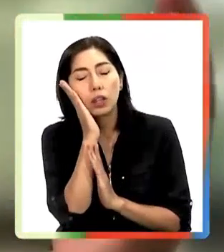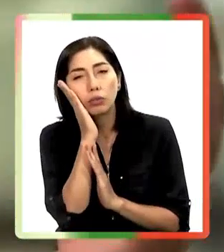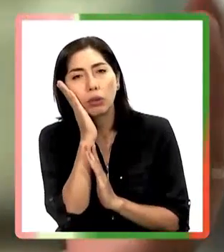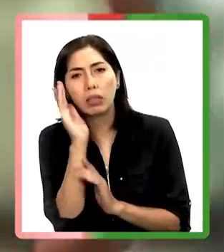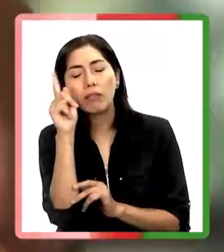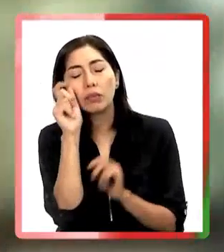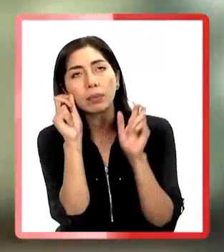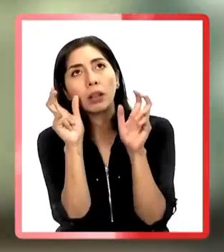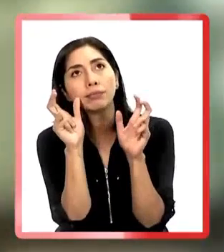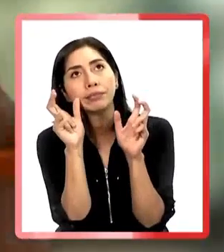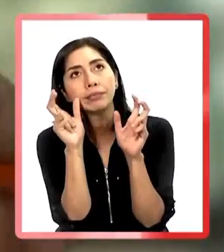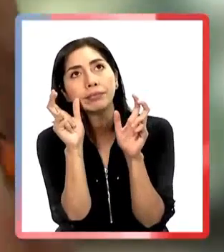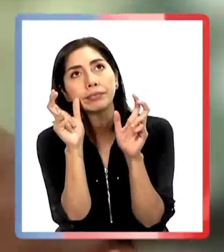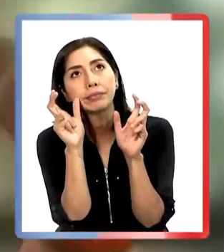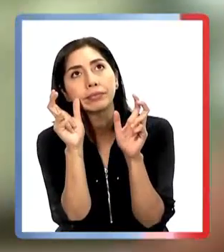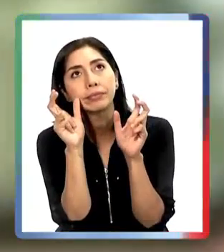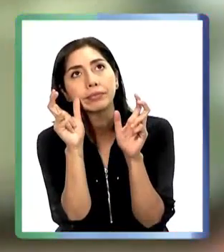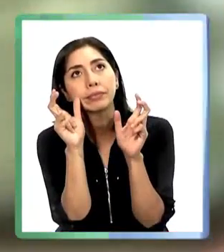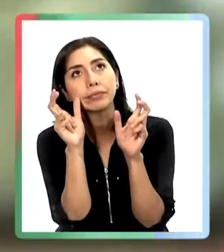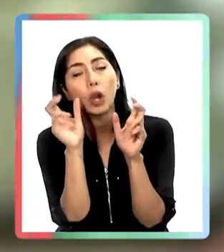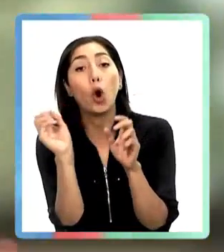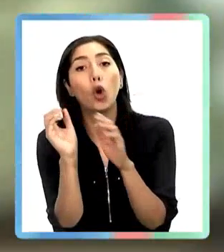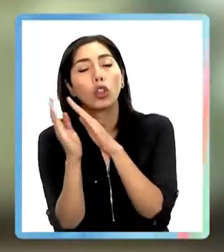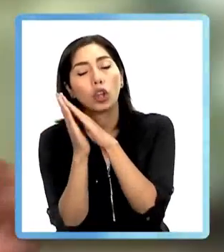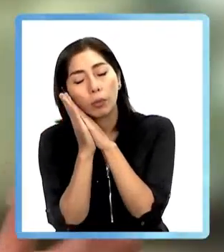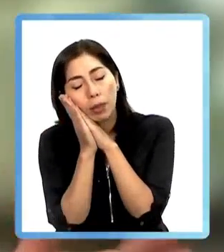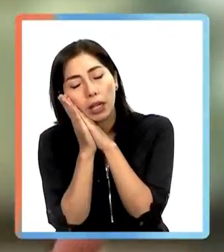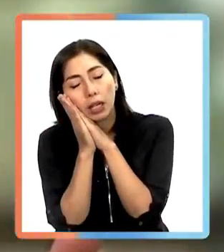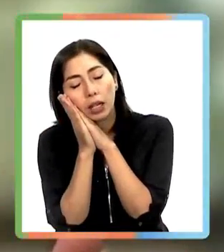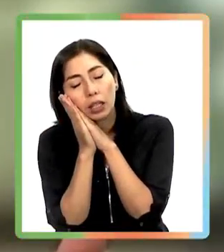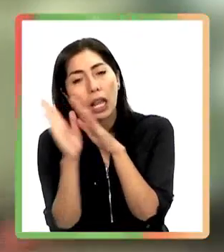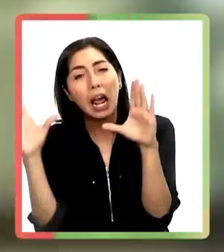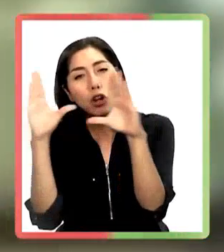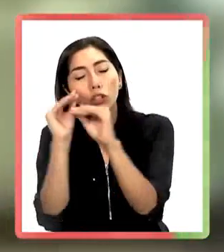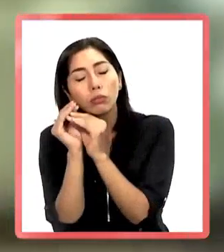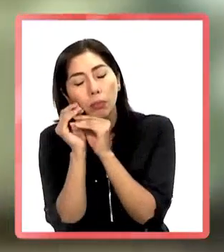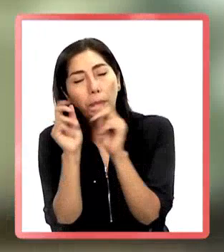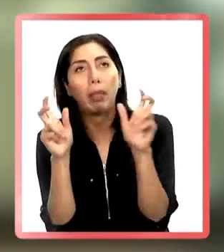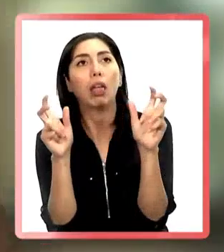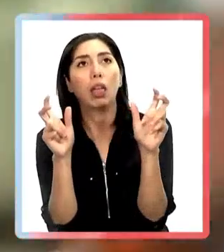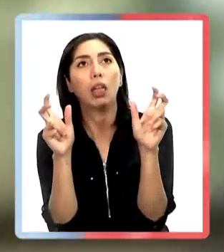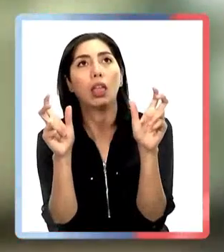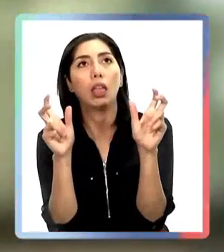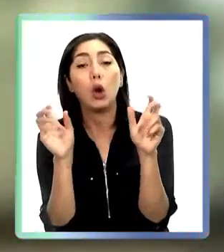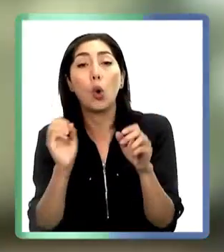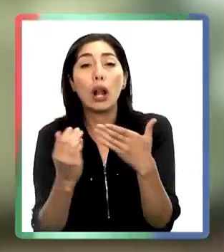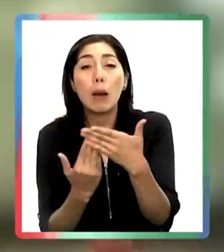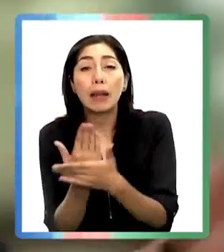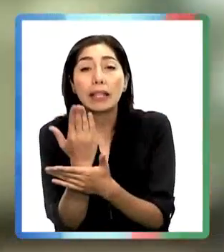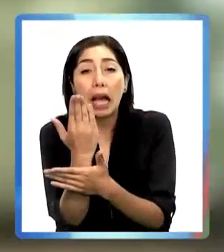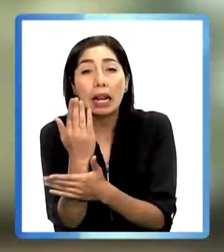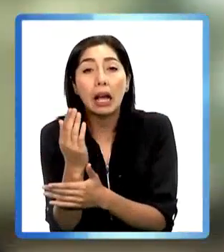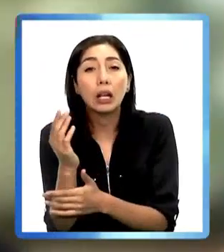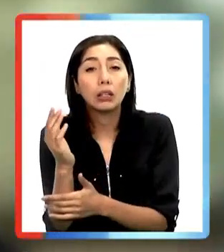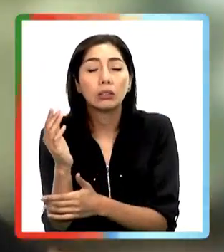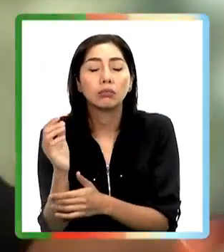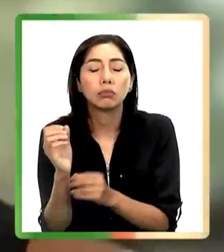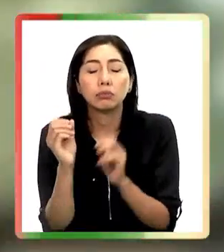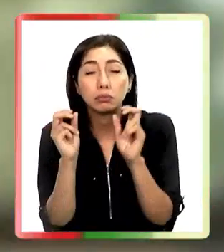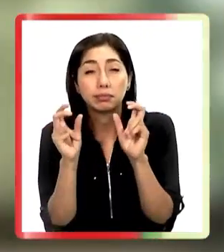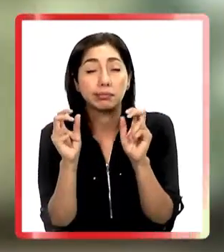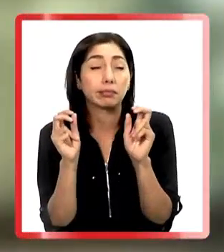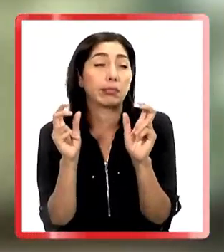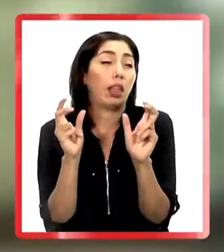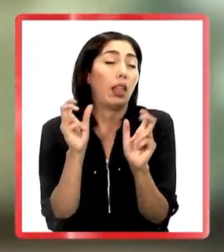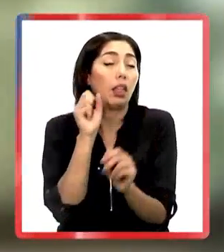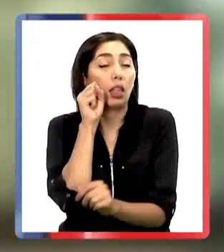dificultad para quedarse dormido o despertar durante la noche, o dificultad para despertar en la mañana, o sea, que cueste más y uno